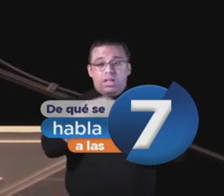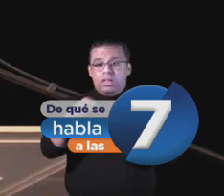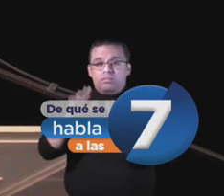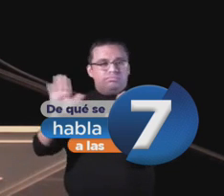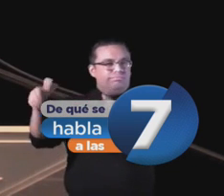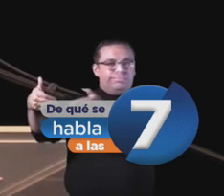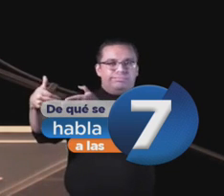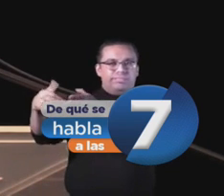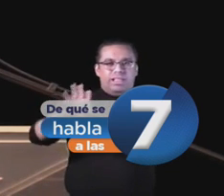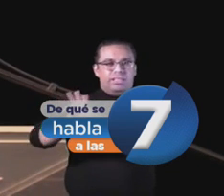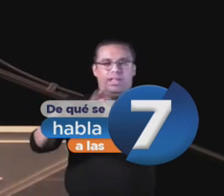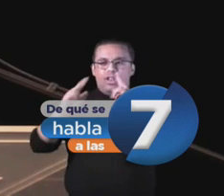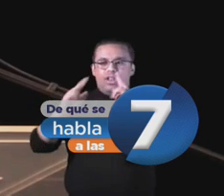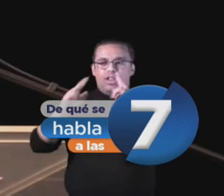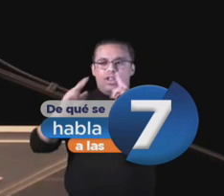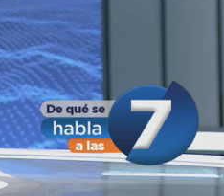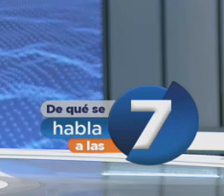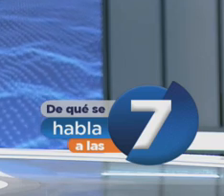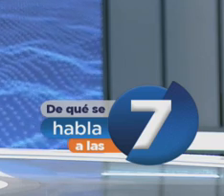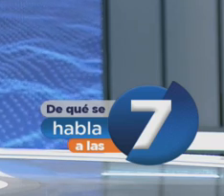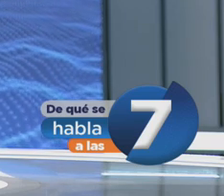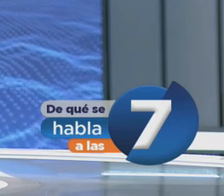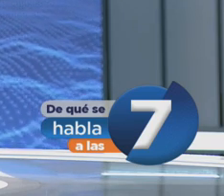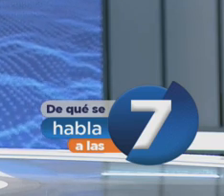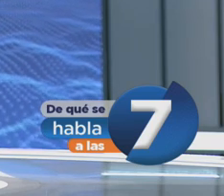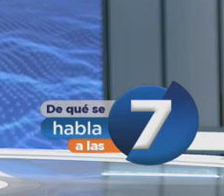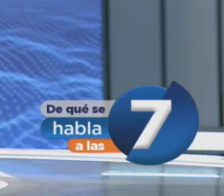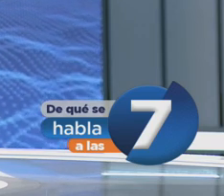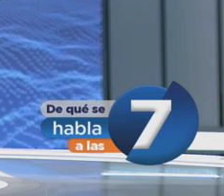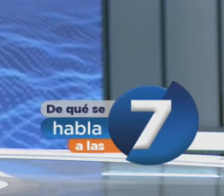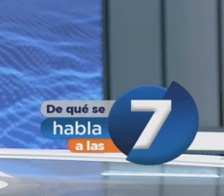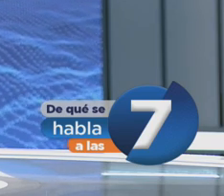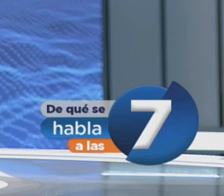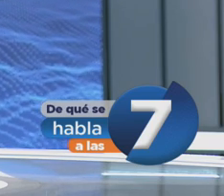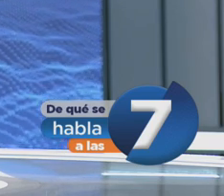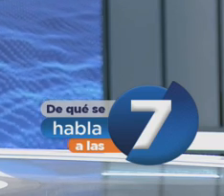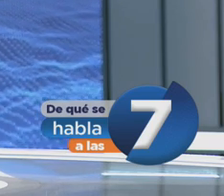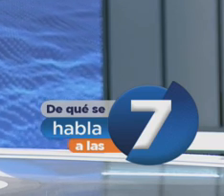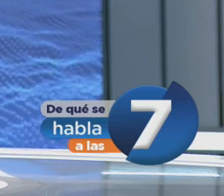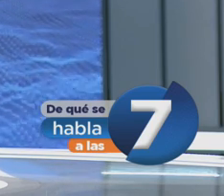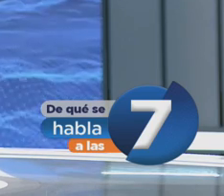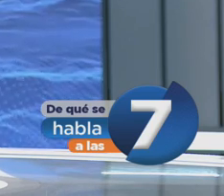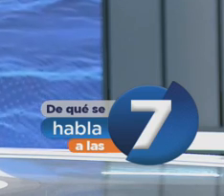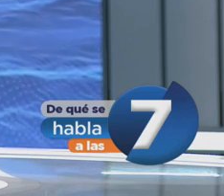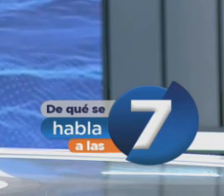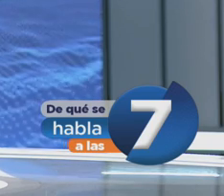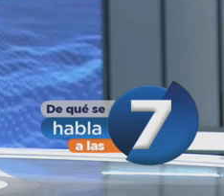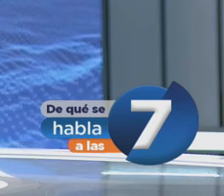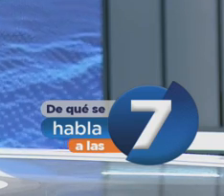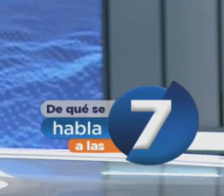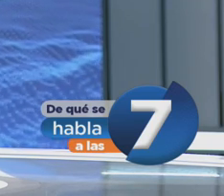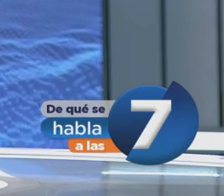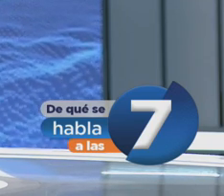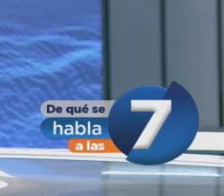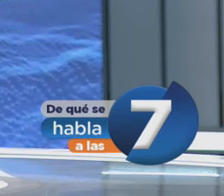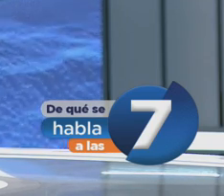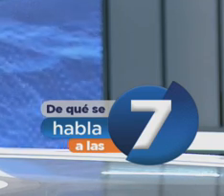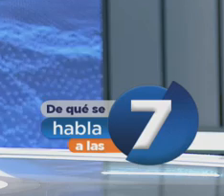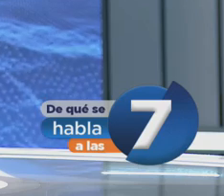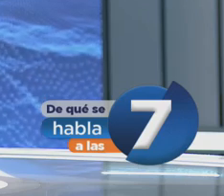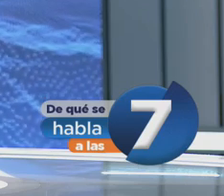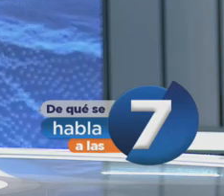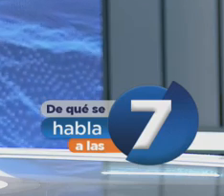invisibilizadas y que no han sido escuchadas. Uno de los momentos más esperados en este encuentro fue precisamente en el que